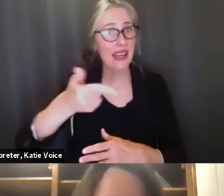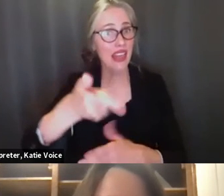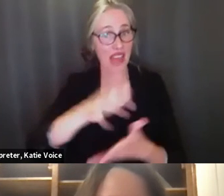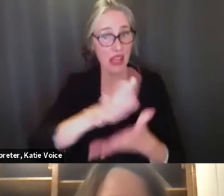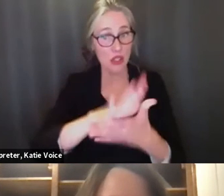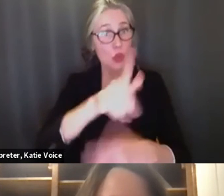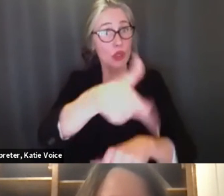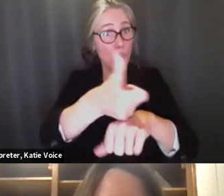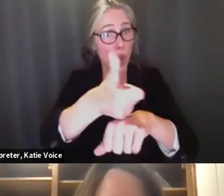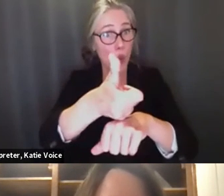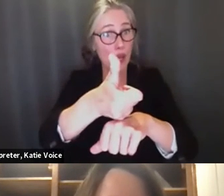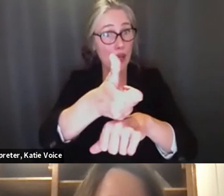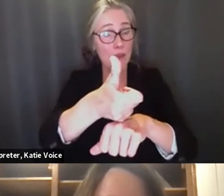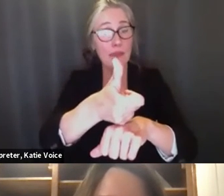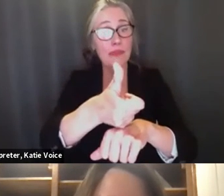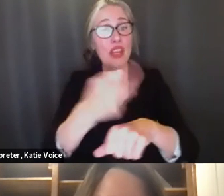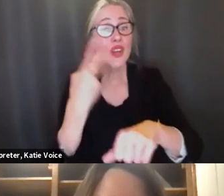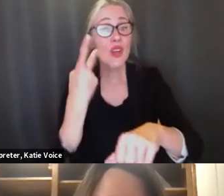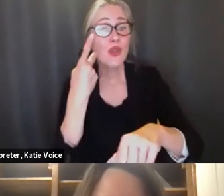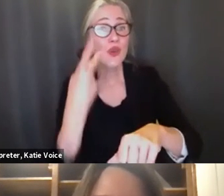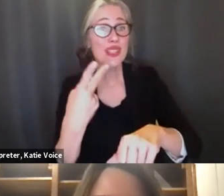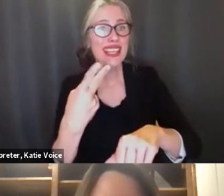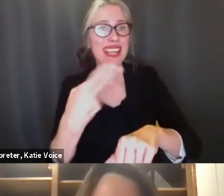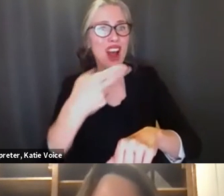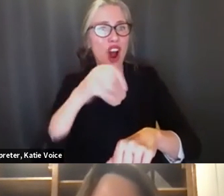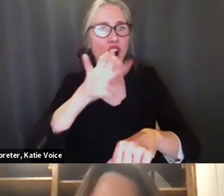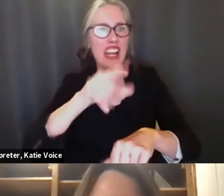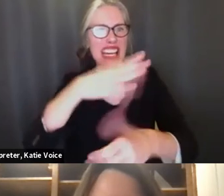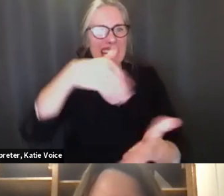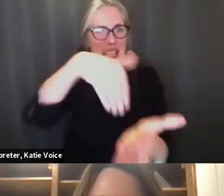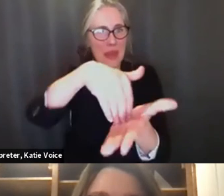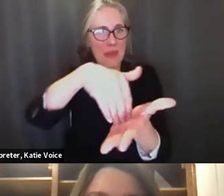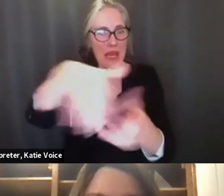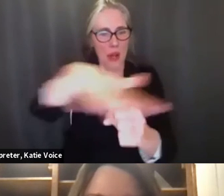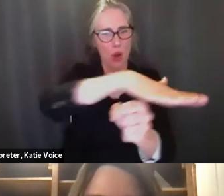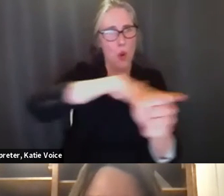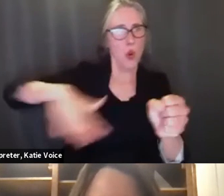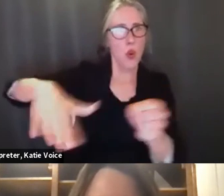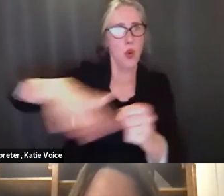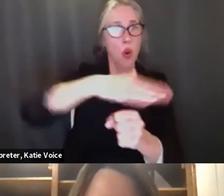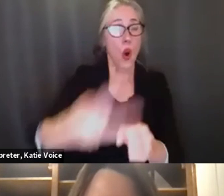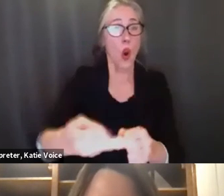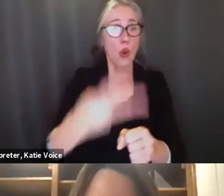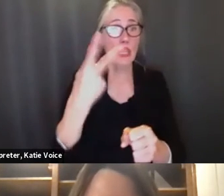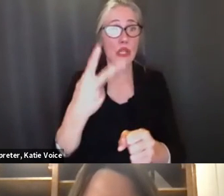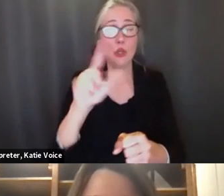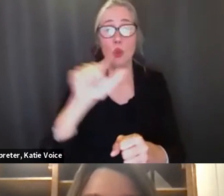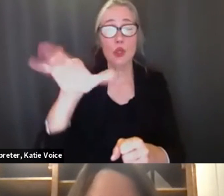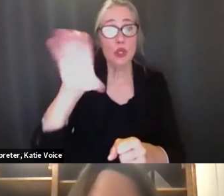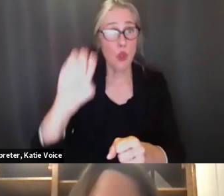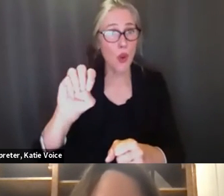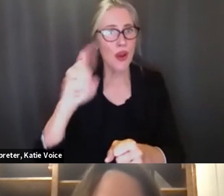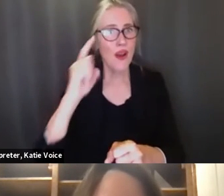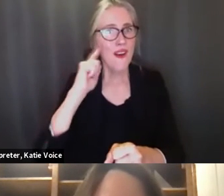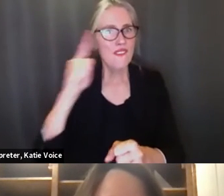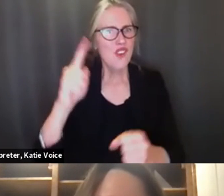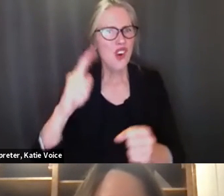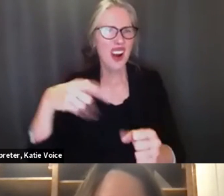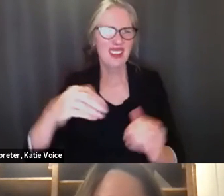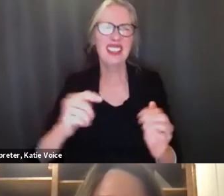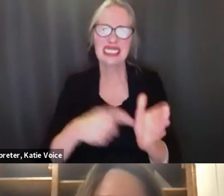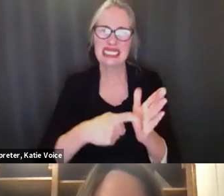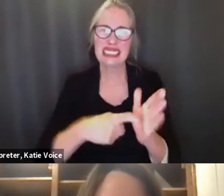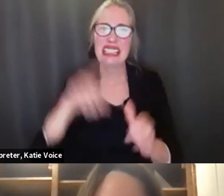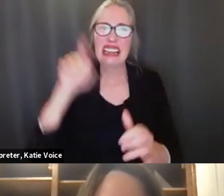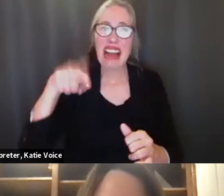que la escuela de Harding está en medio de dos zonas que se identifican como zonas de alta necesidad,